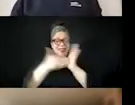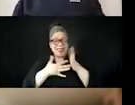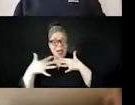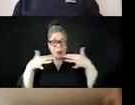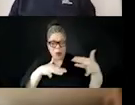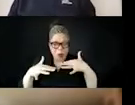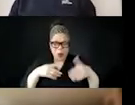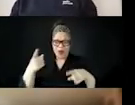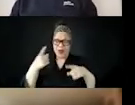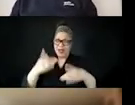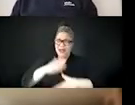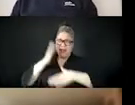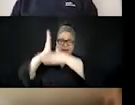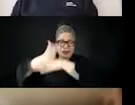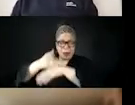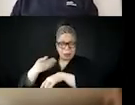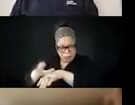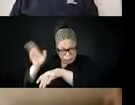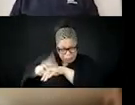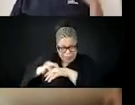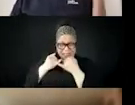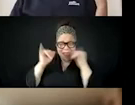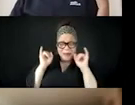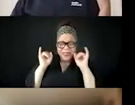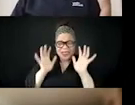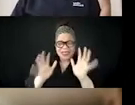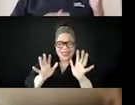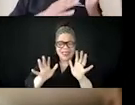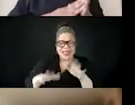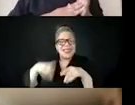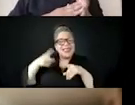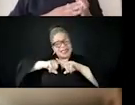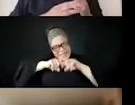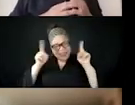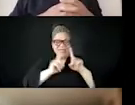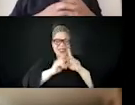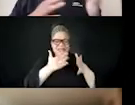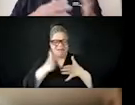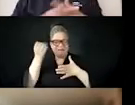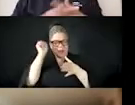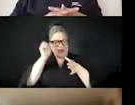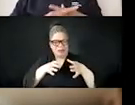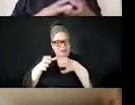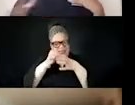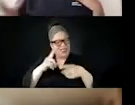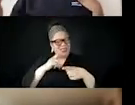movimientos estudiantiles a activistas en puerto rico entonces